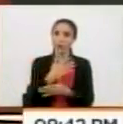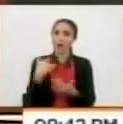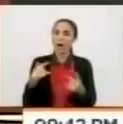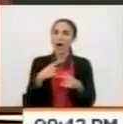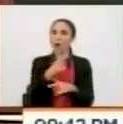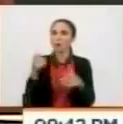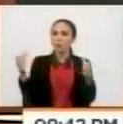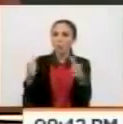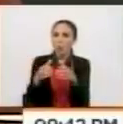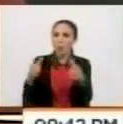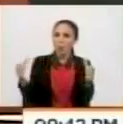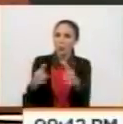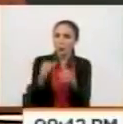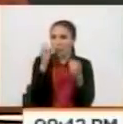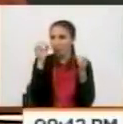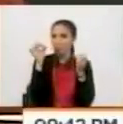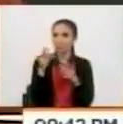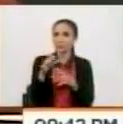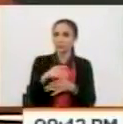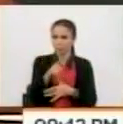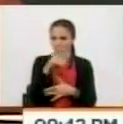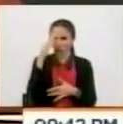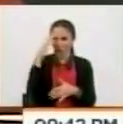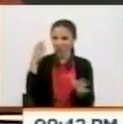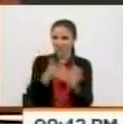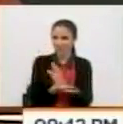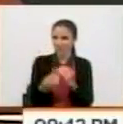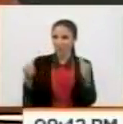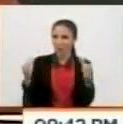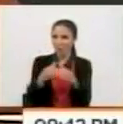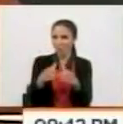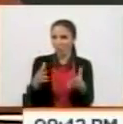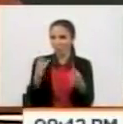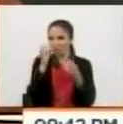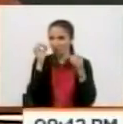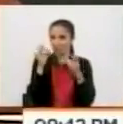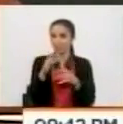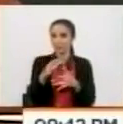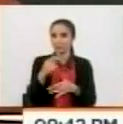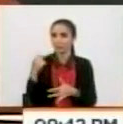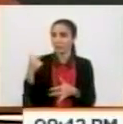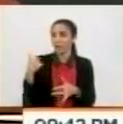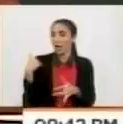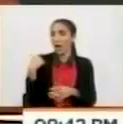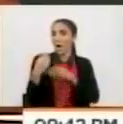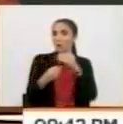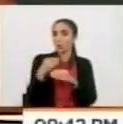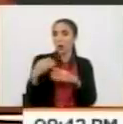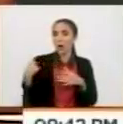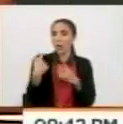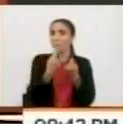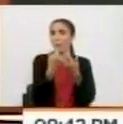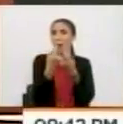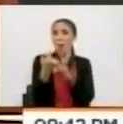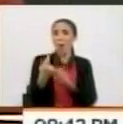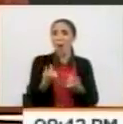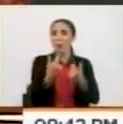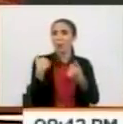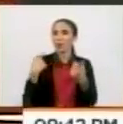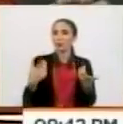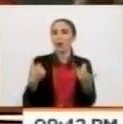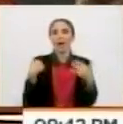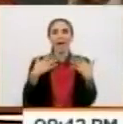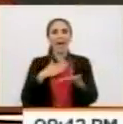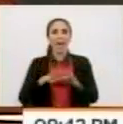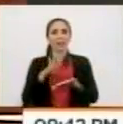minimalismo. Ustedes saben qué es el minimalismo, ¿verdad? Hago lo mínimo o menos de los mínimos y ya estoy contento.